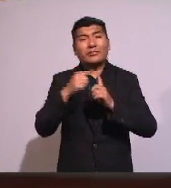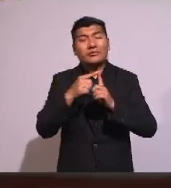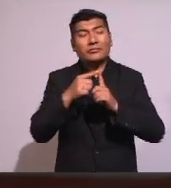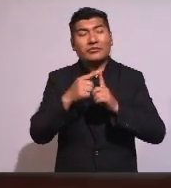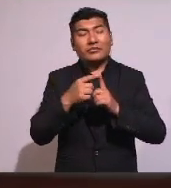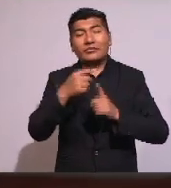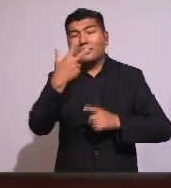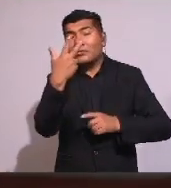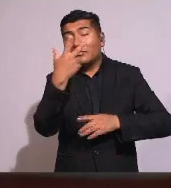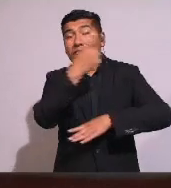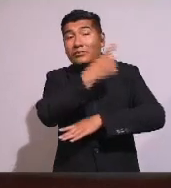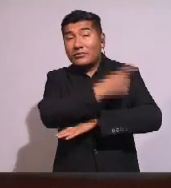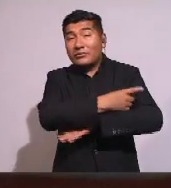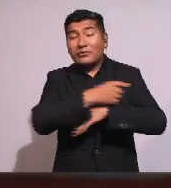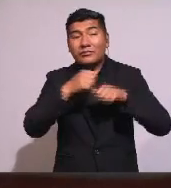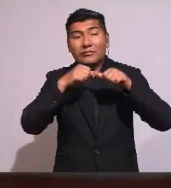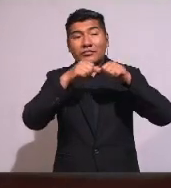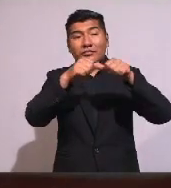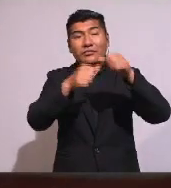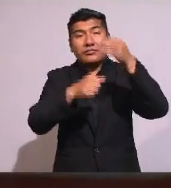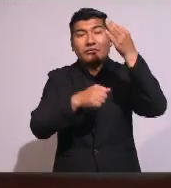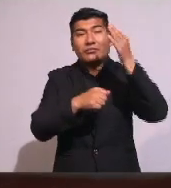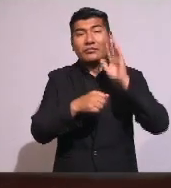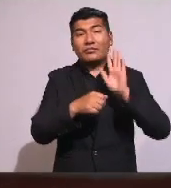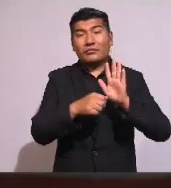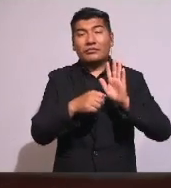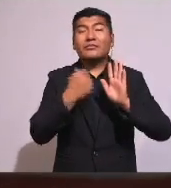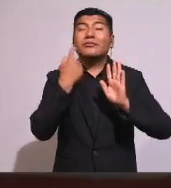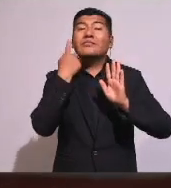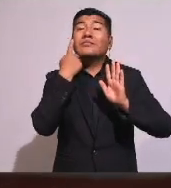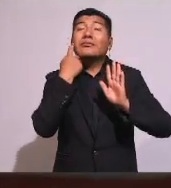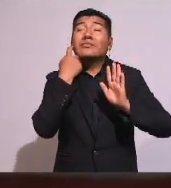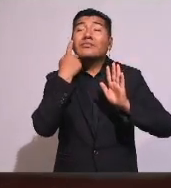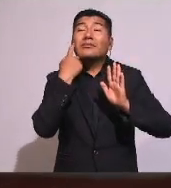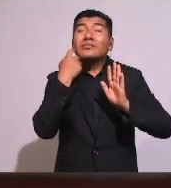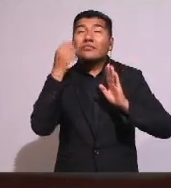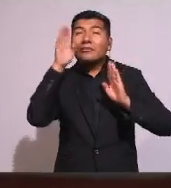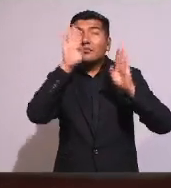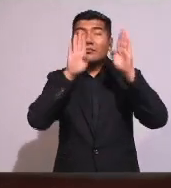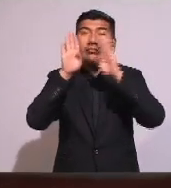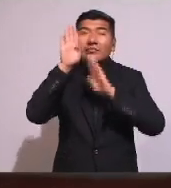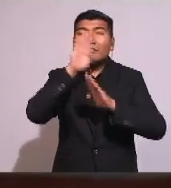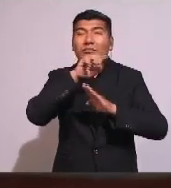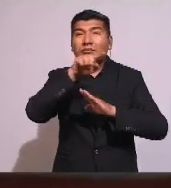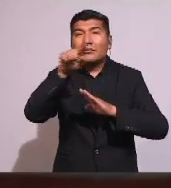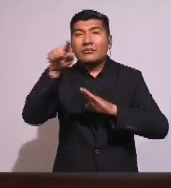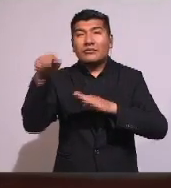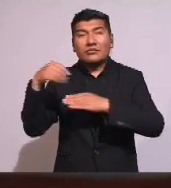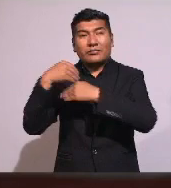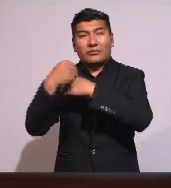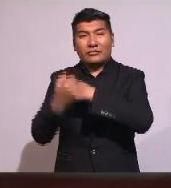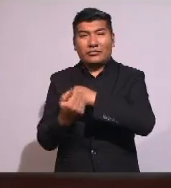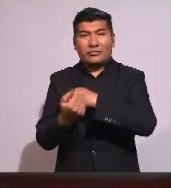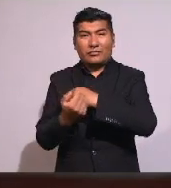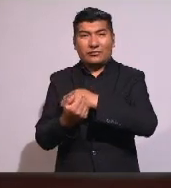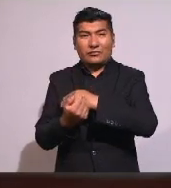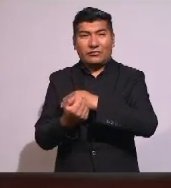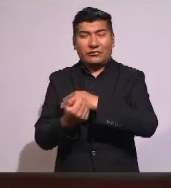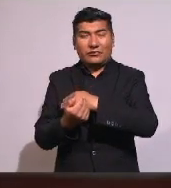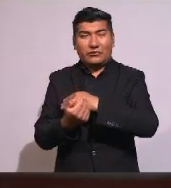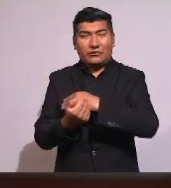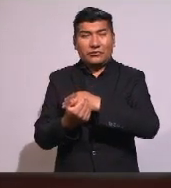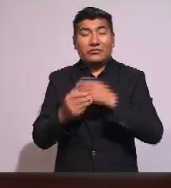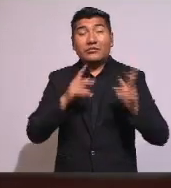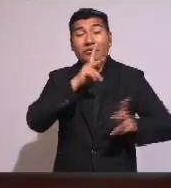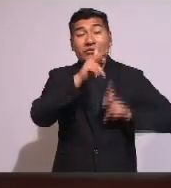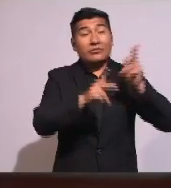durante 3 días seguidos. Recién se preocupó por los panes. El